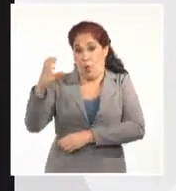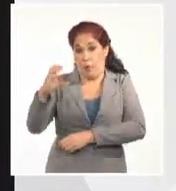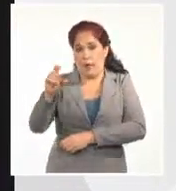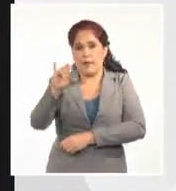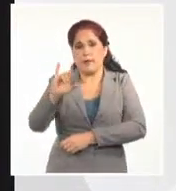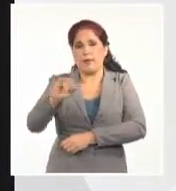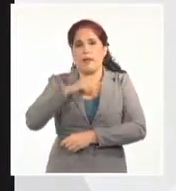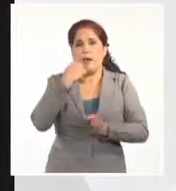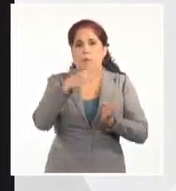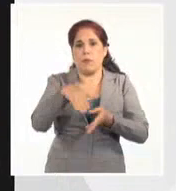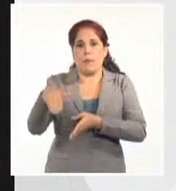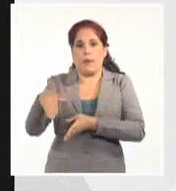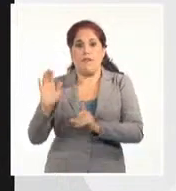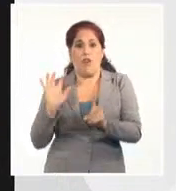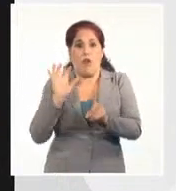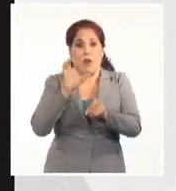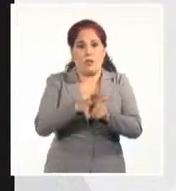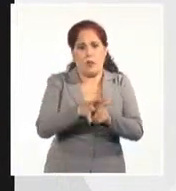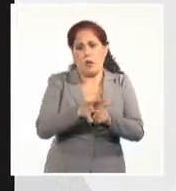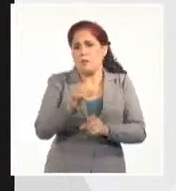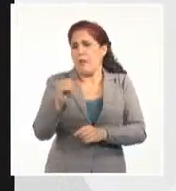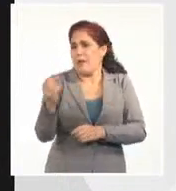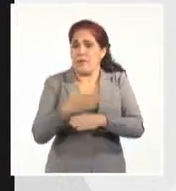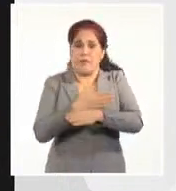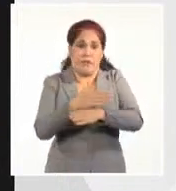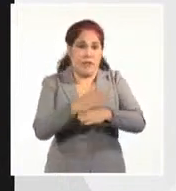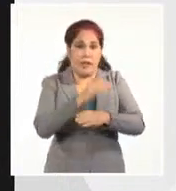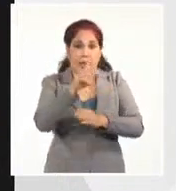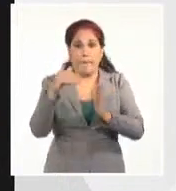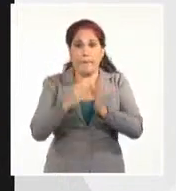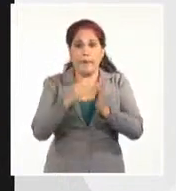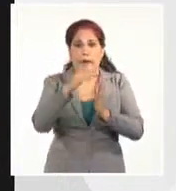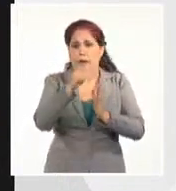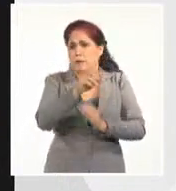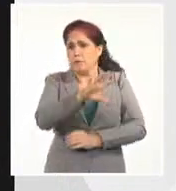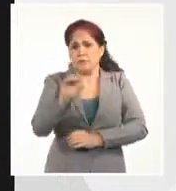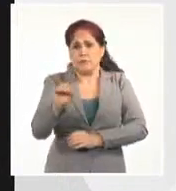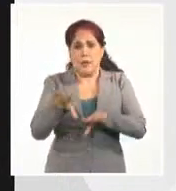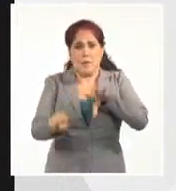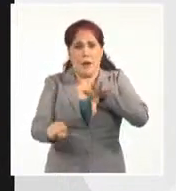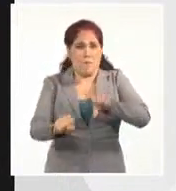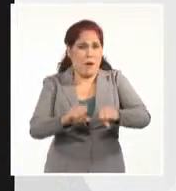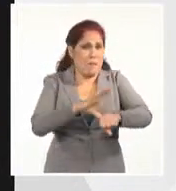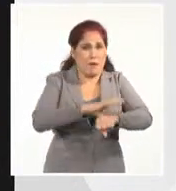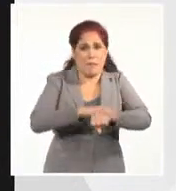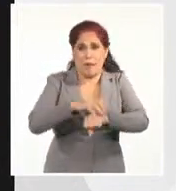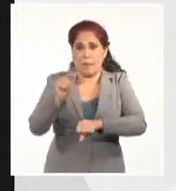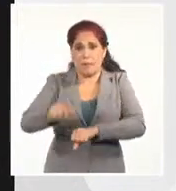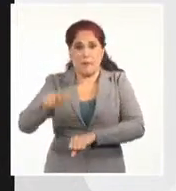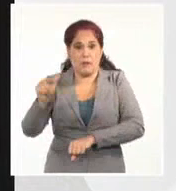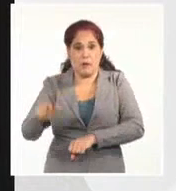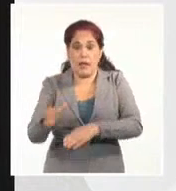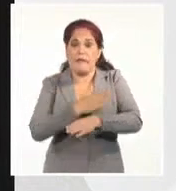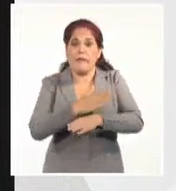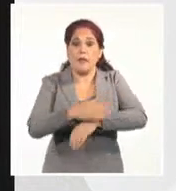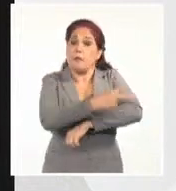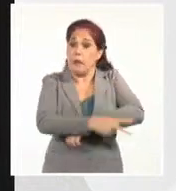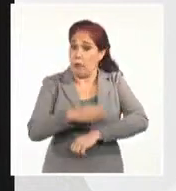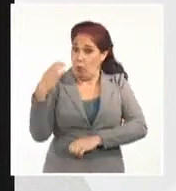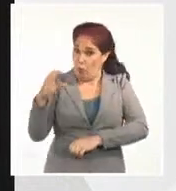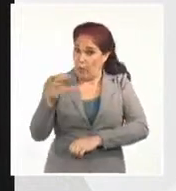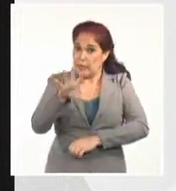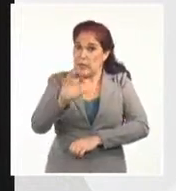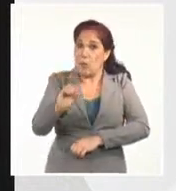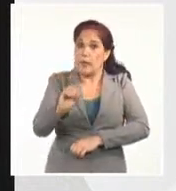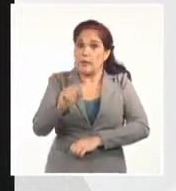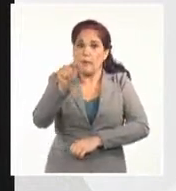20 violaciones, 1.500 detenciones arbitrarias, más de 50 personas que le